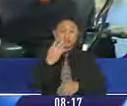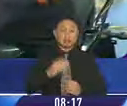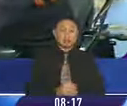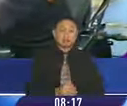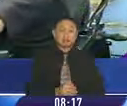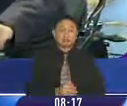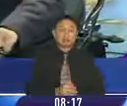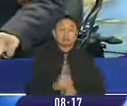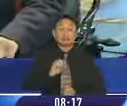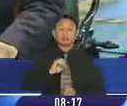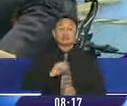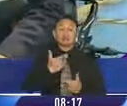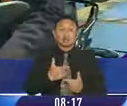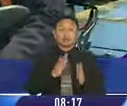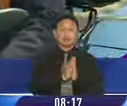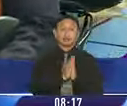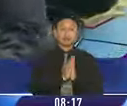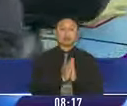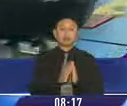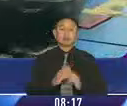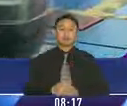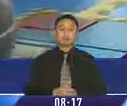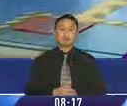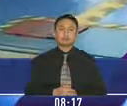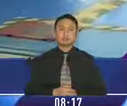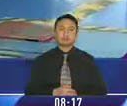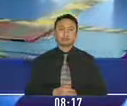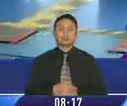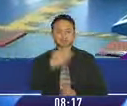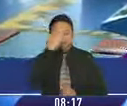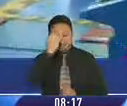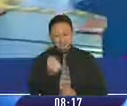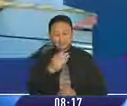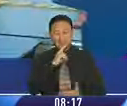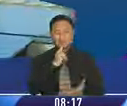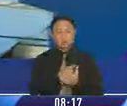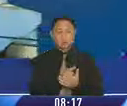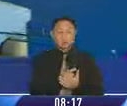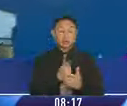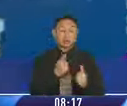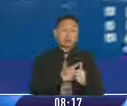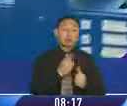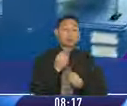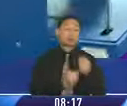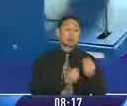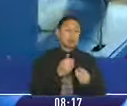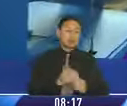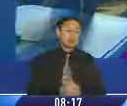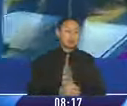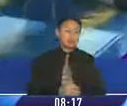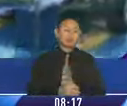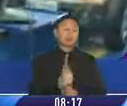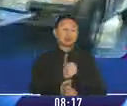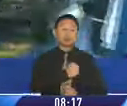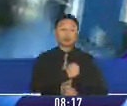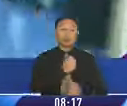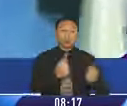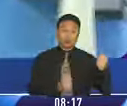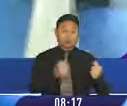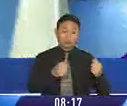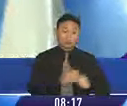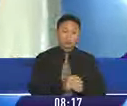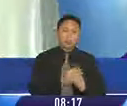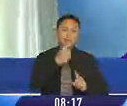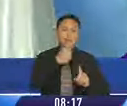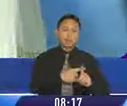de acuerdo, agendar a nuestra facilidad. Así es, muy buenos días. A ver, lo primero que tenemos que saber como propietarios de un vehículo es el mes en